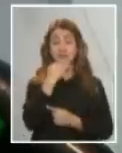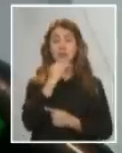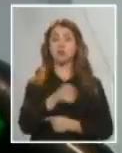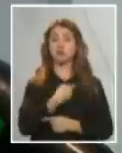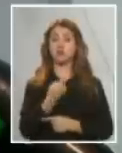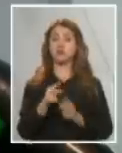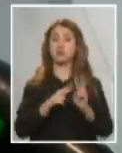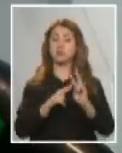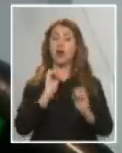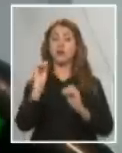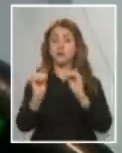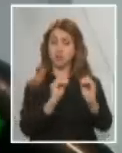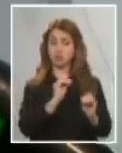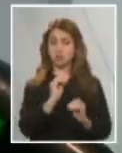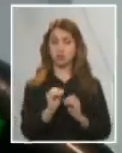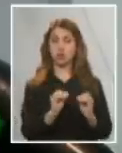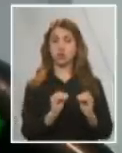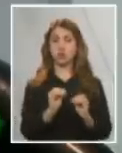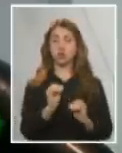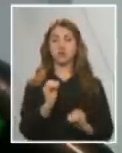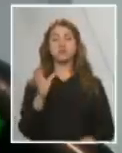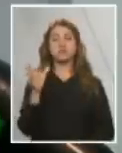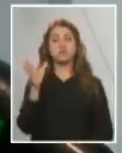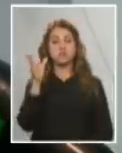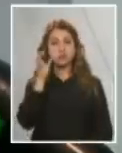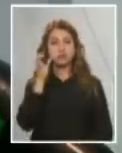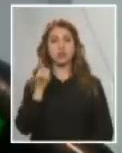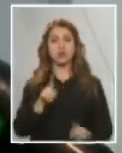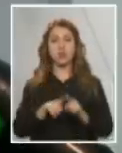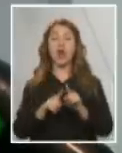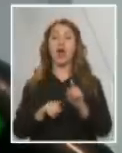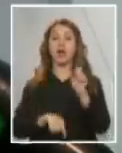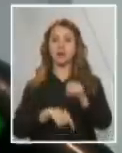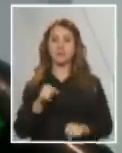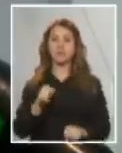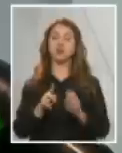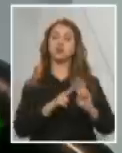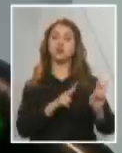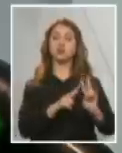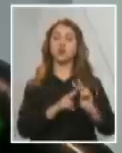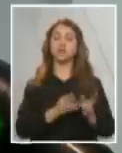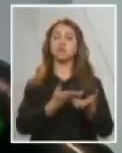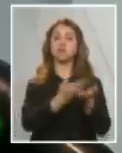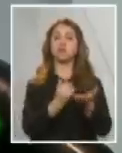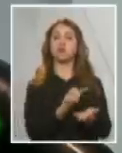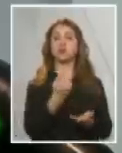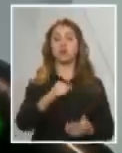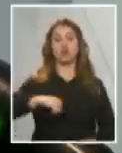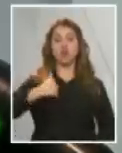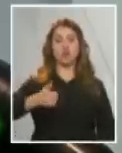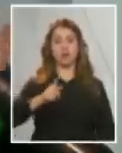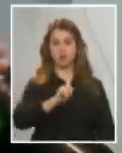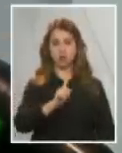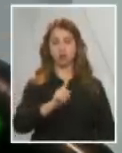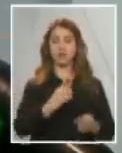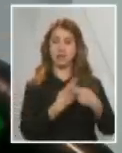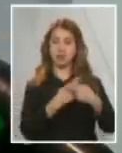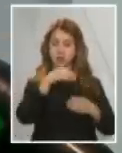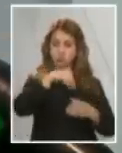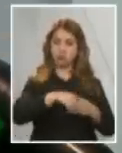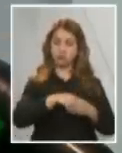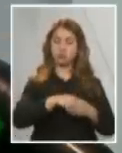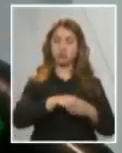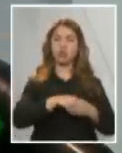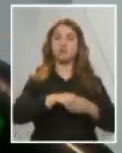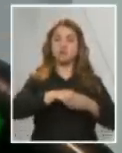estamos haciendo un llamado que ha sido escuchado, porque no queremos que las soluciones sean solo para nuestros jóvenes, sino uh-huh. que también amplíen